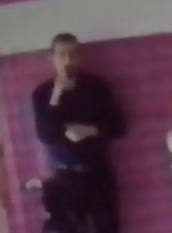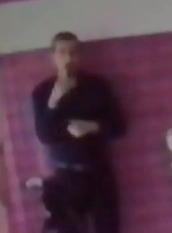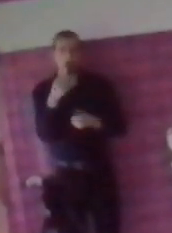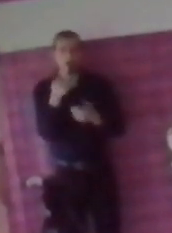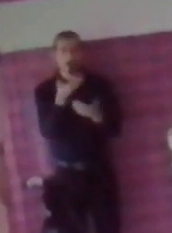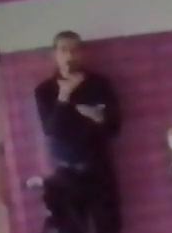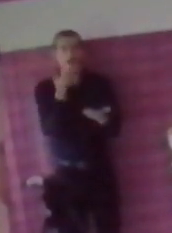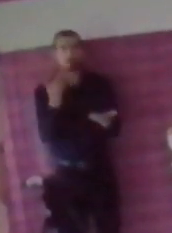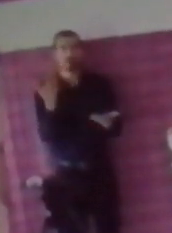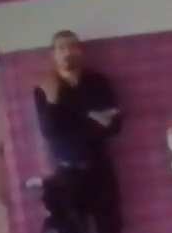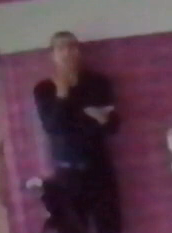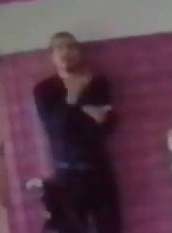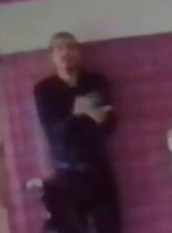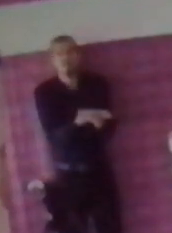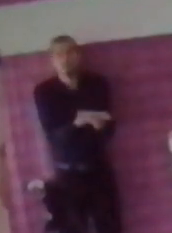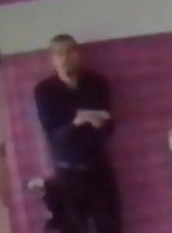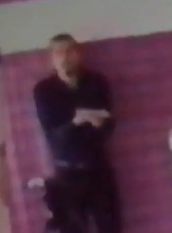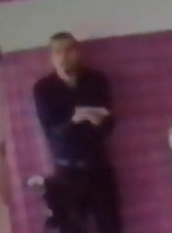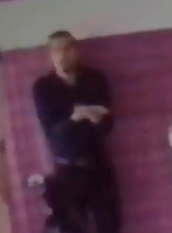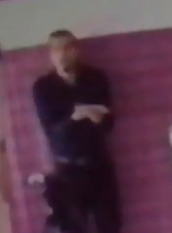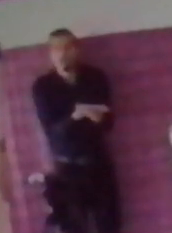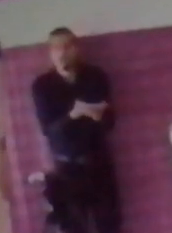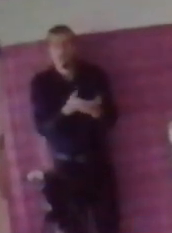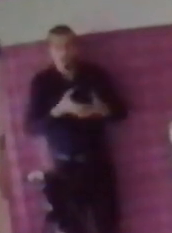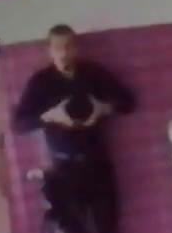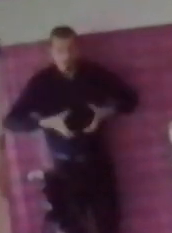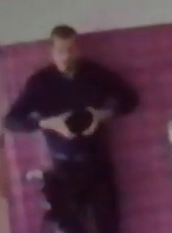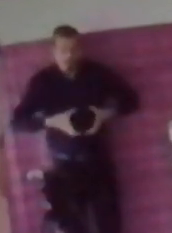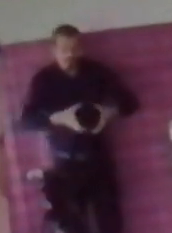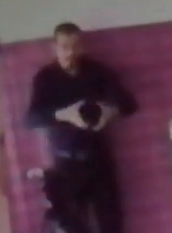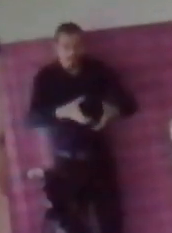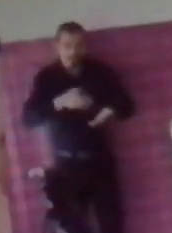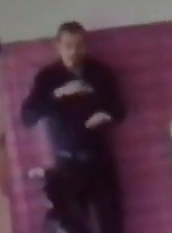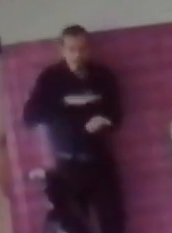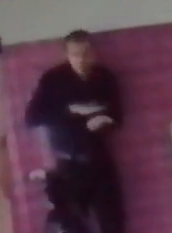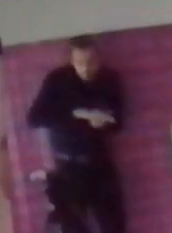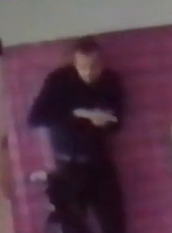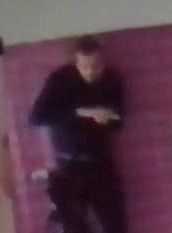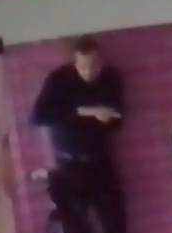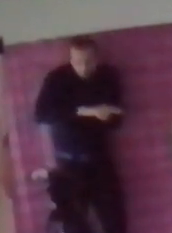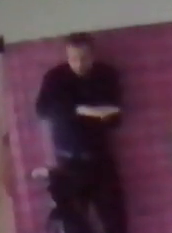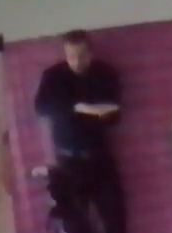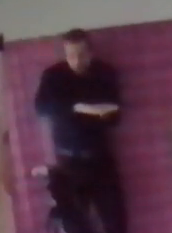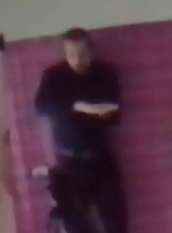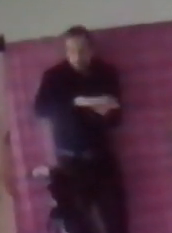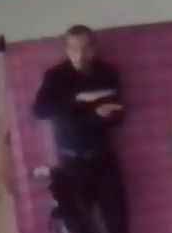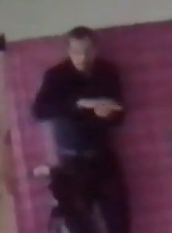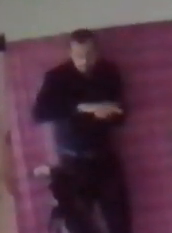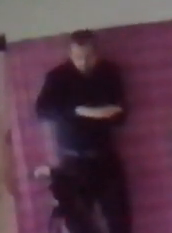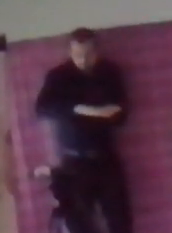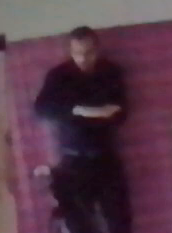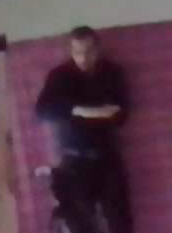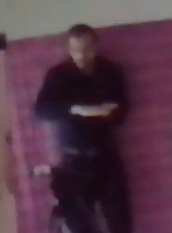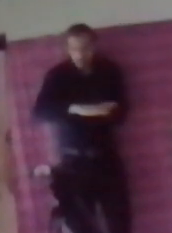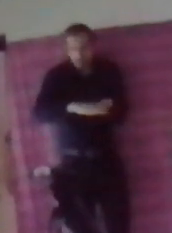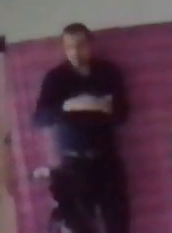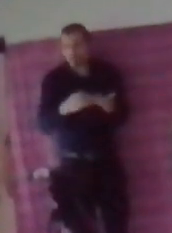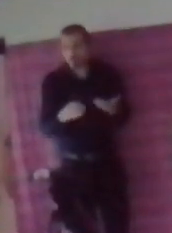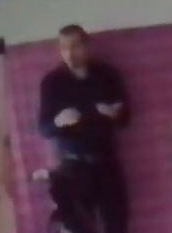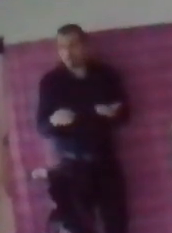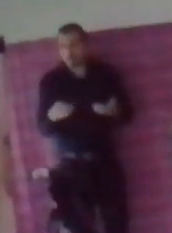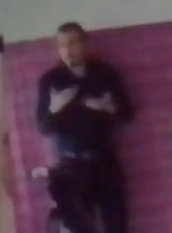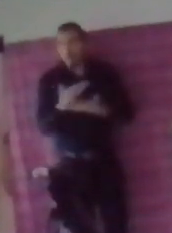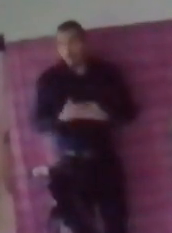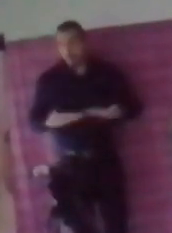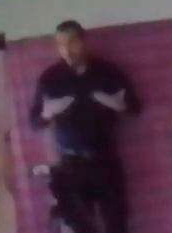el arreglo de baches. Afortunadamente, esta administración tiene un buen programa. Quisiera saber